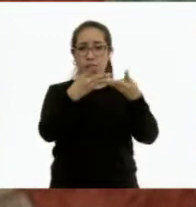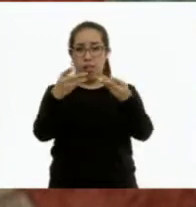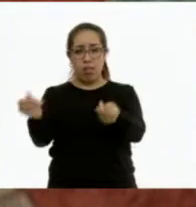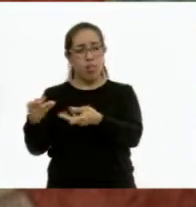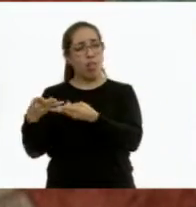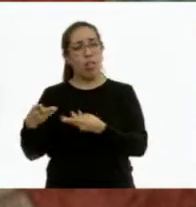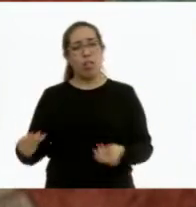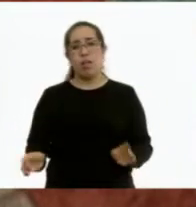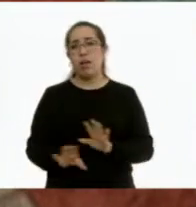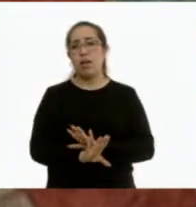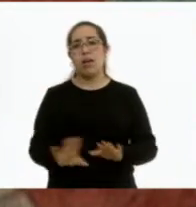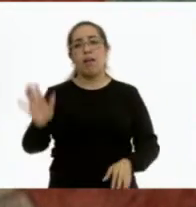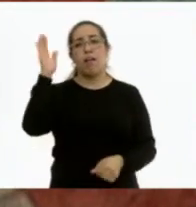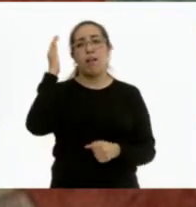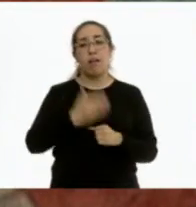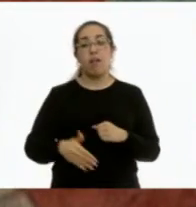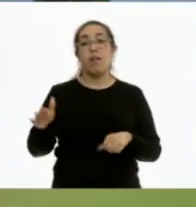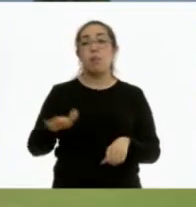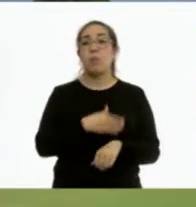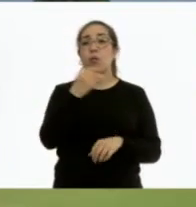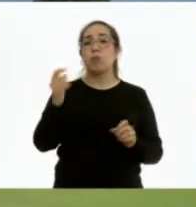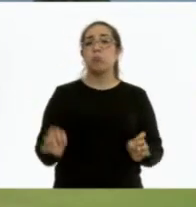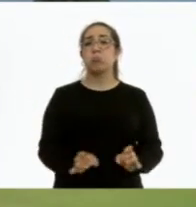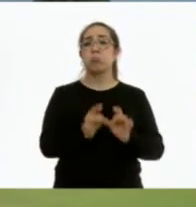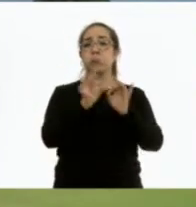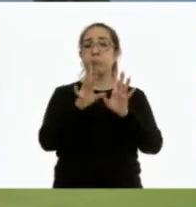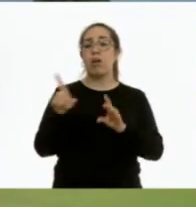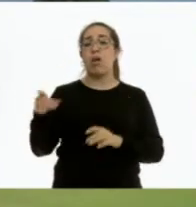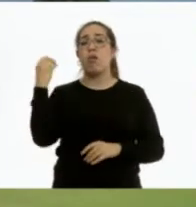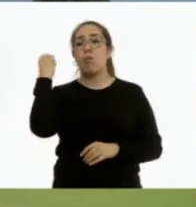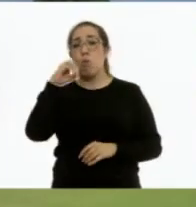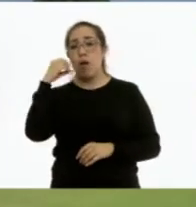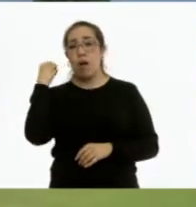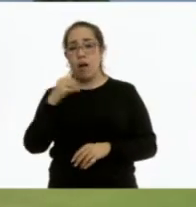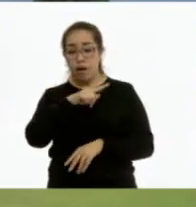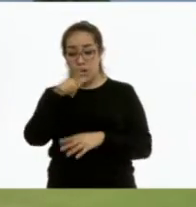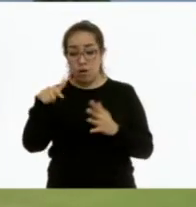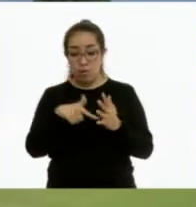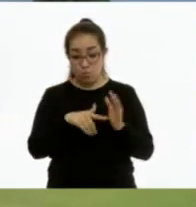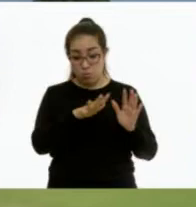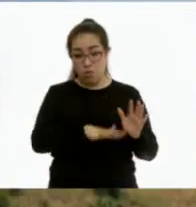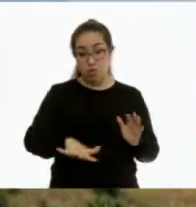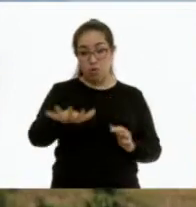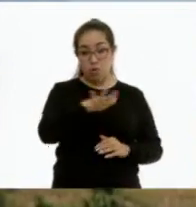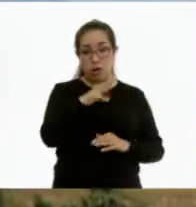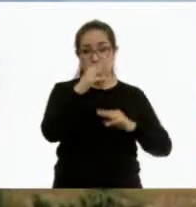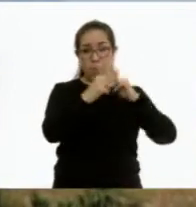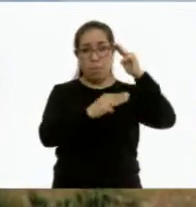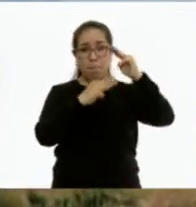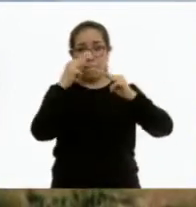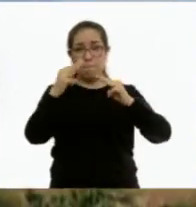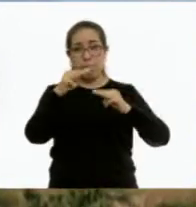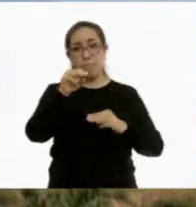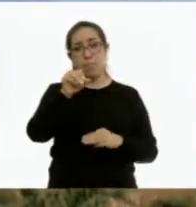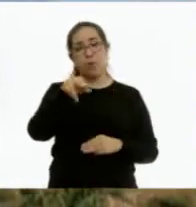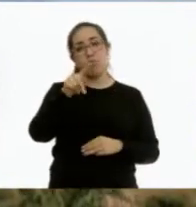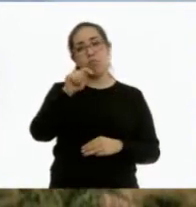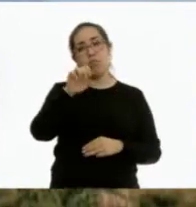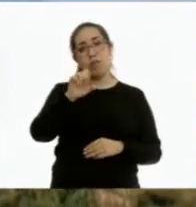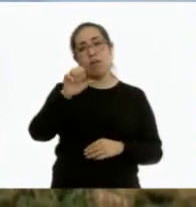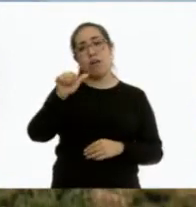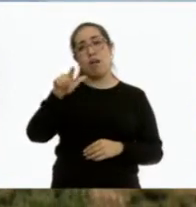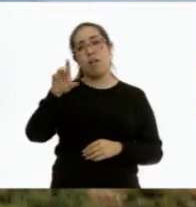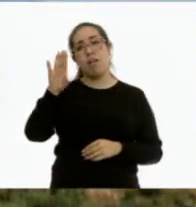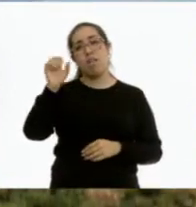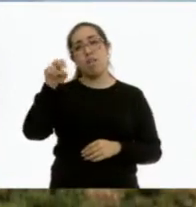habitaban el valle de Oaxaca, surgió Monte Albán. Monte Albán era una montaña pedregosa, sin agua y